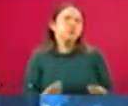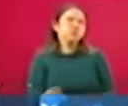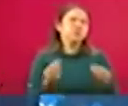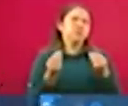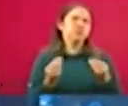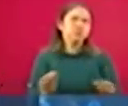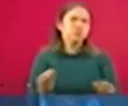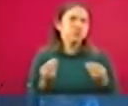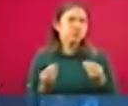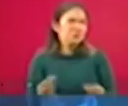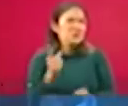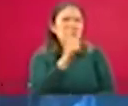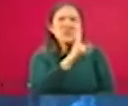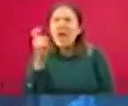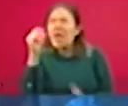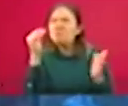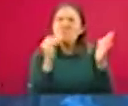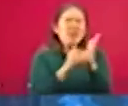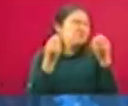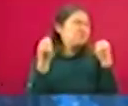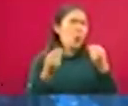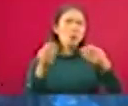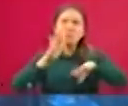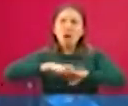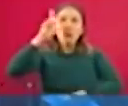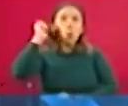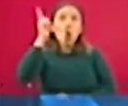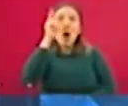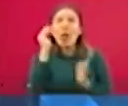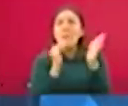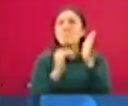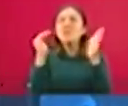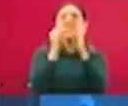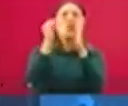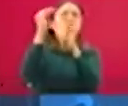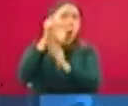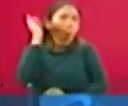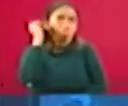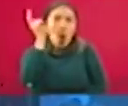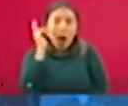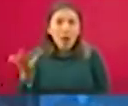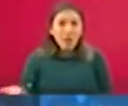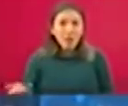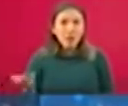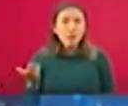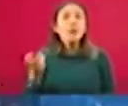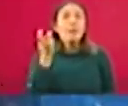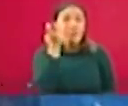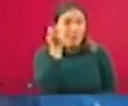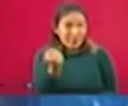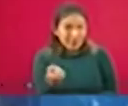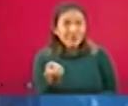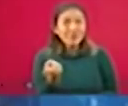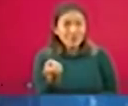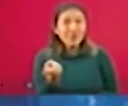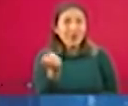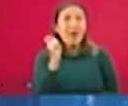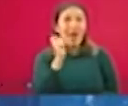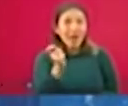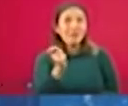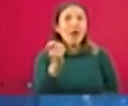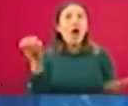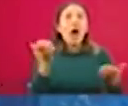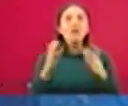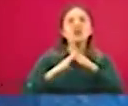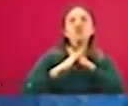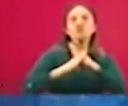nosotros la integramos y la analizamos para los fines de vigilancia epidemiológica, pero todo mundo puede hacer uso de esa información